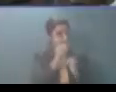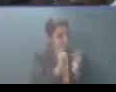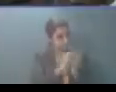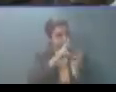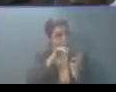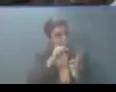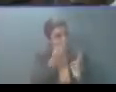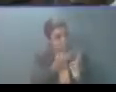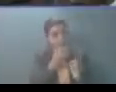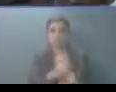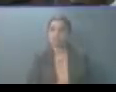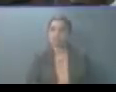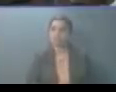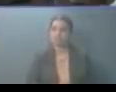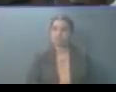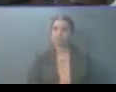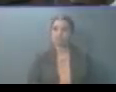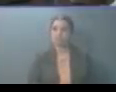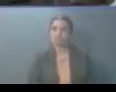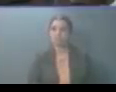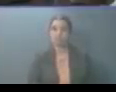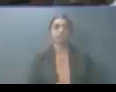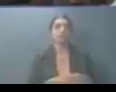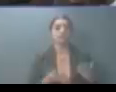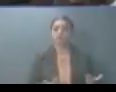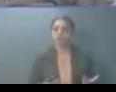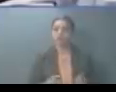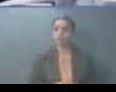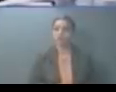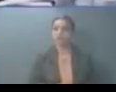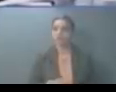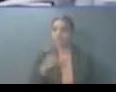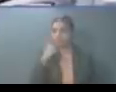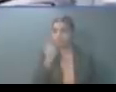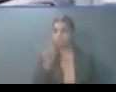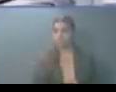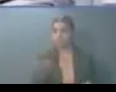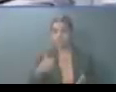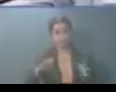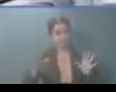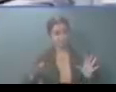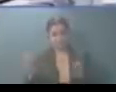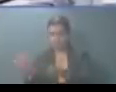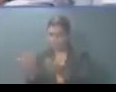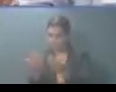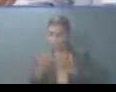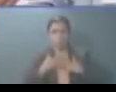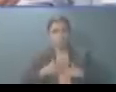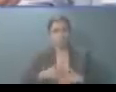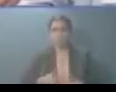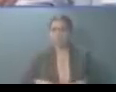vamos a dejar que termine el diputado Reyes. ¿Sí? Continúe, diputado Reyes. Yo le voy a comentar, o sea, falta de respeto, y yo se lo voy a ser